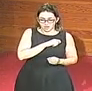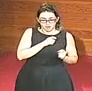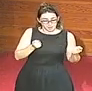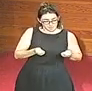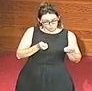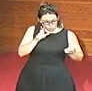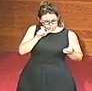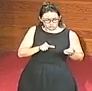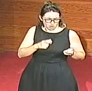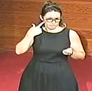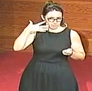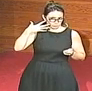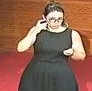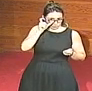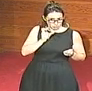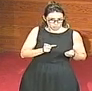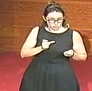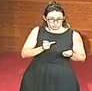muy reconocido.